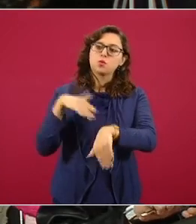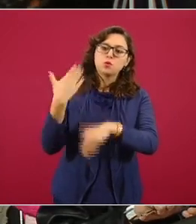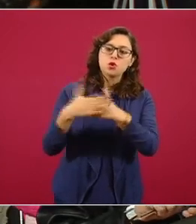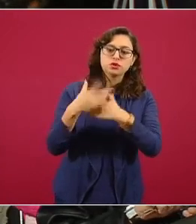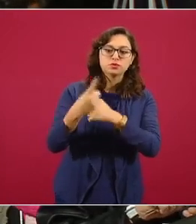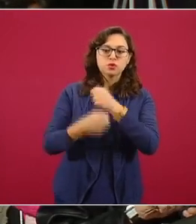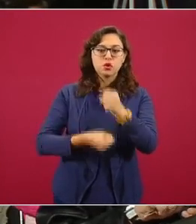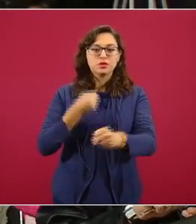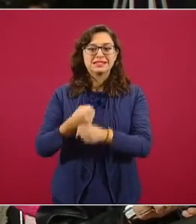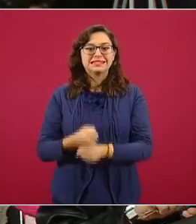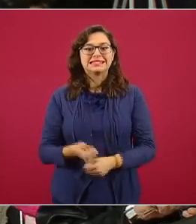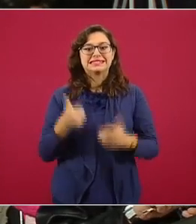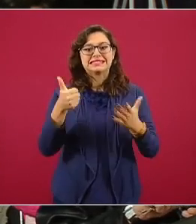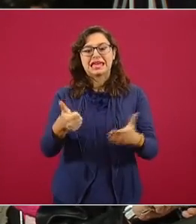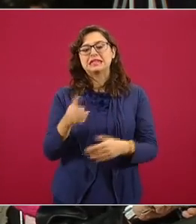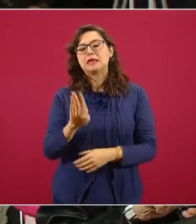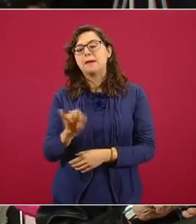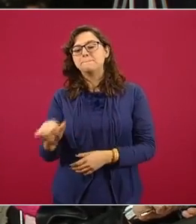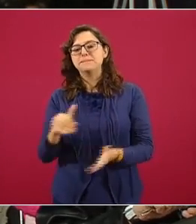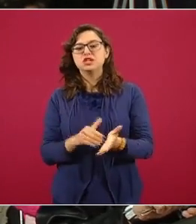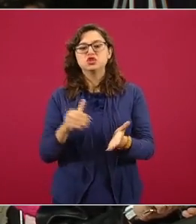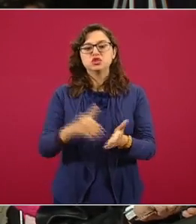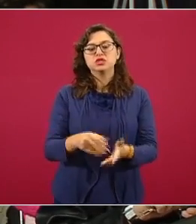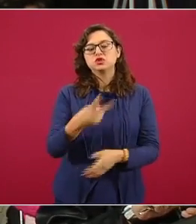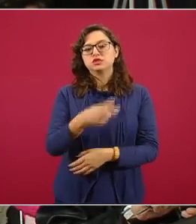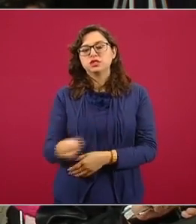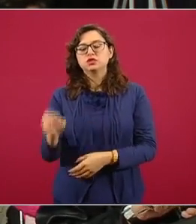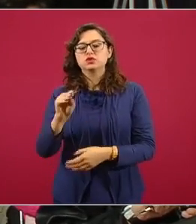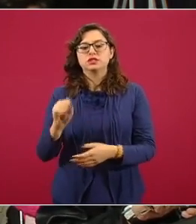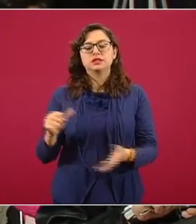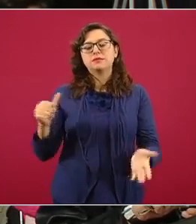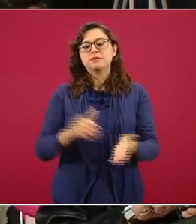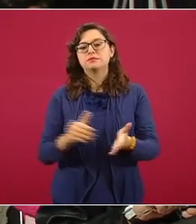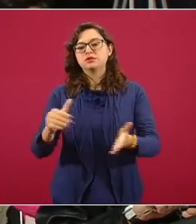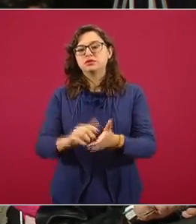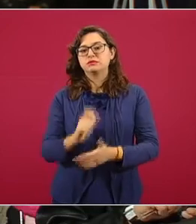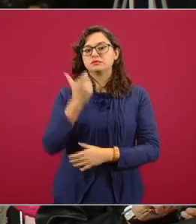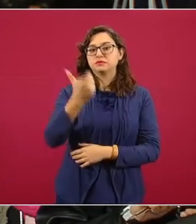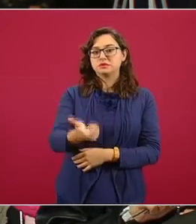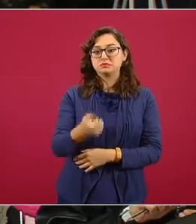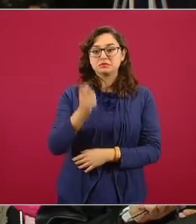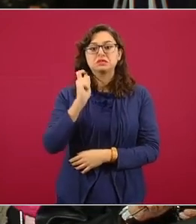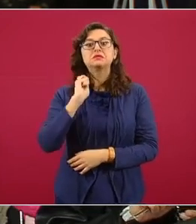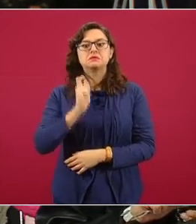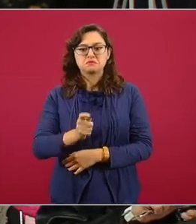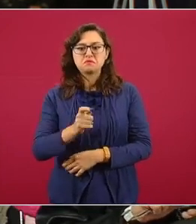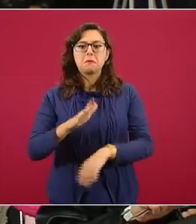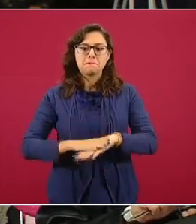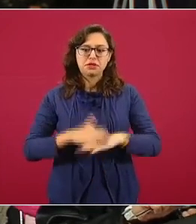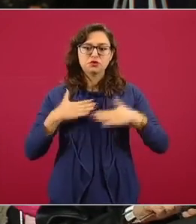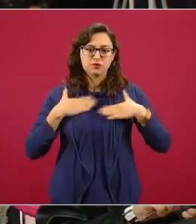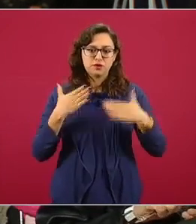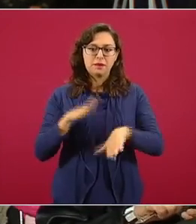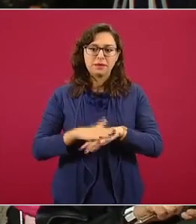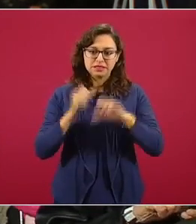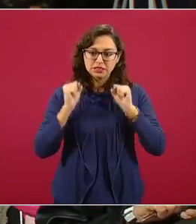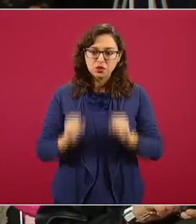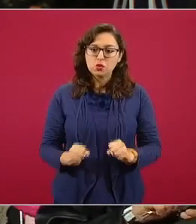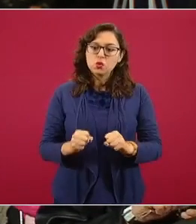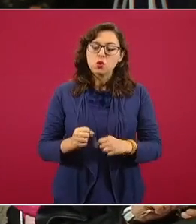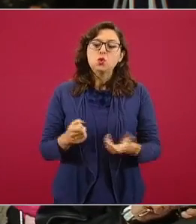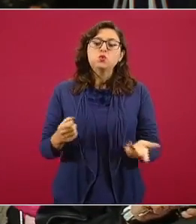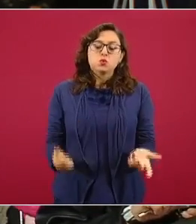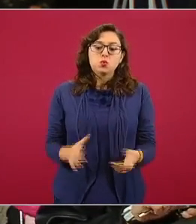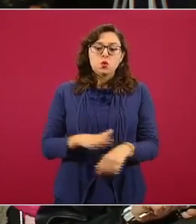de 6.295.000 millones de pesos, lo cual evidentemente es un factor de certidumbre. Señor presidente, la pregunta en